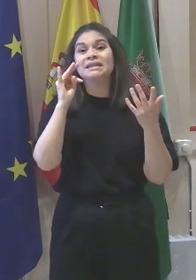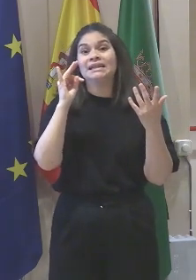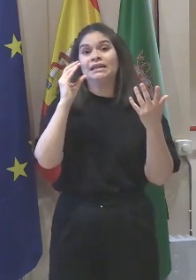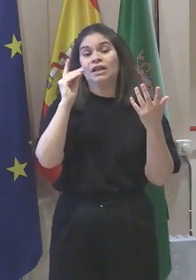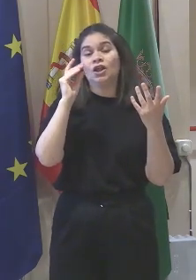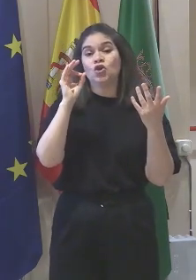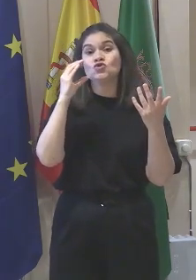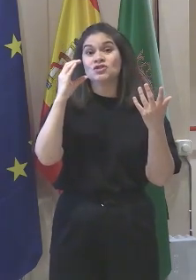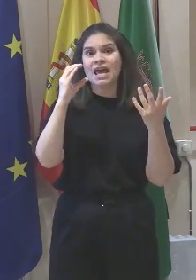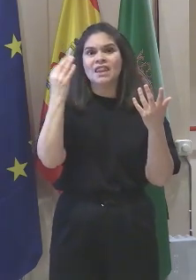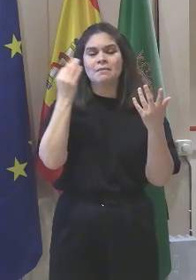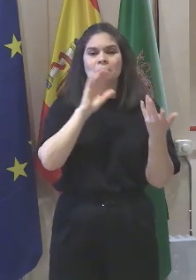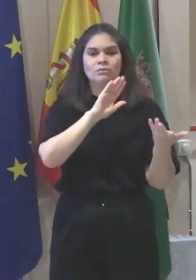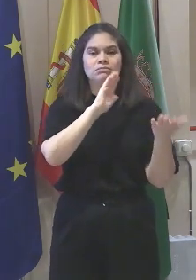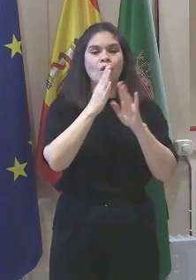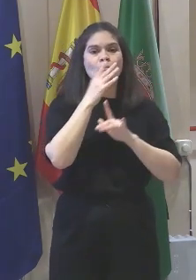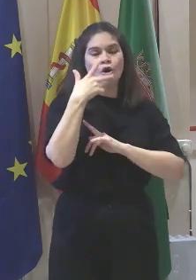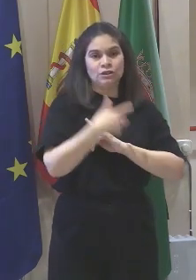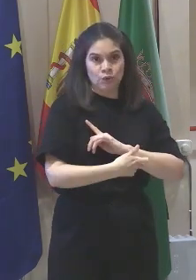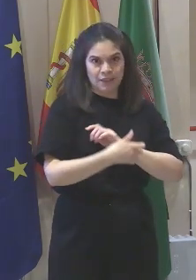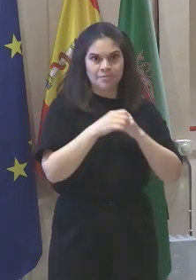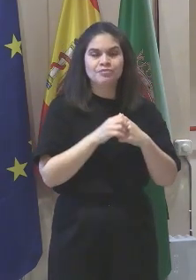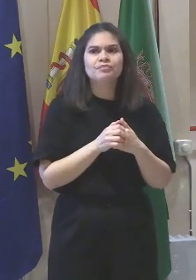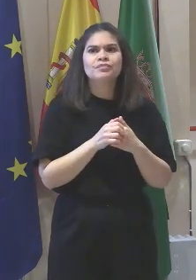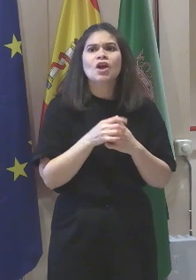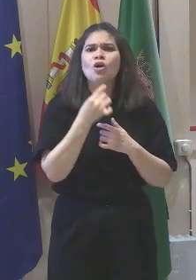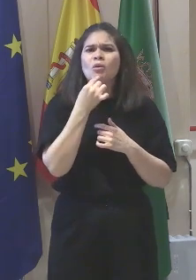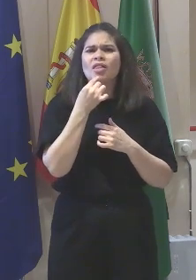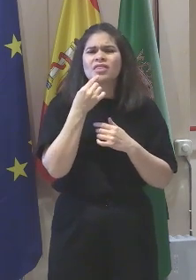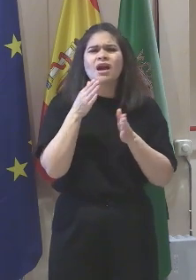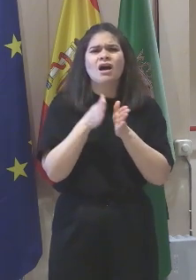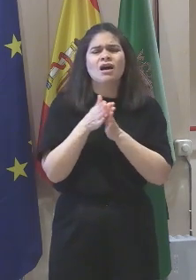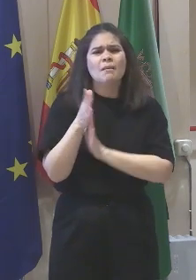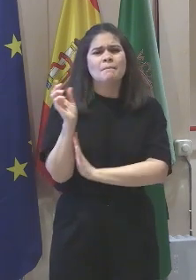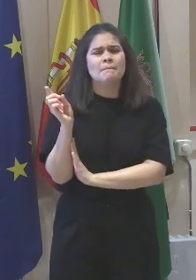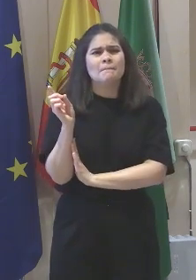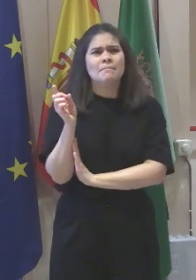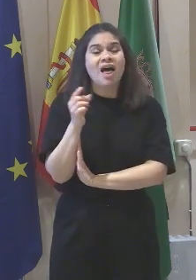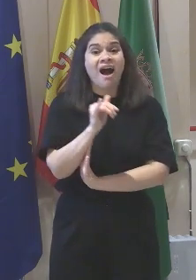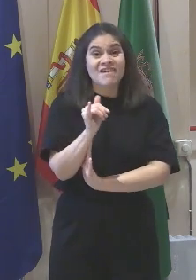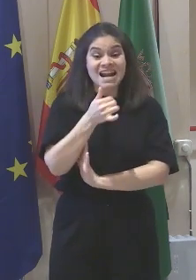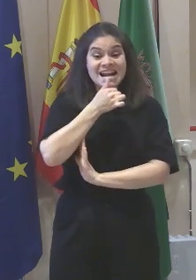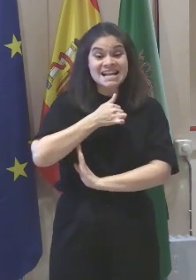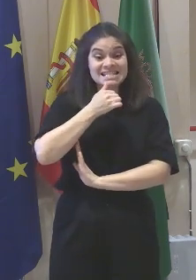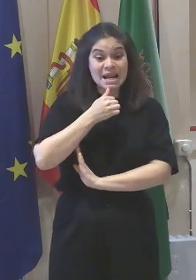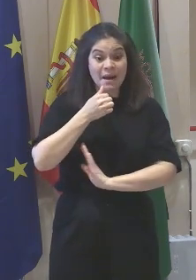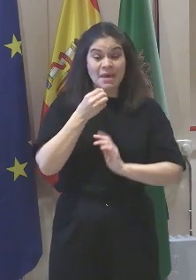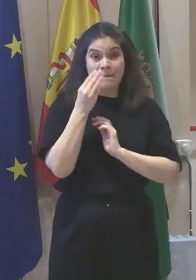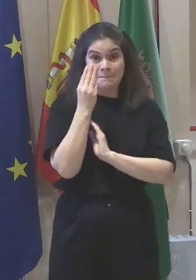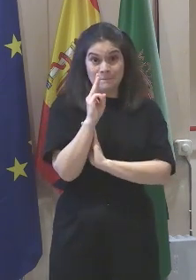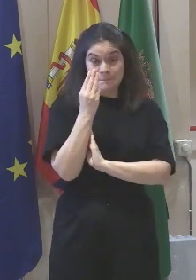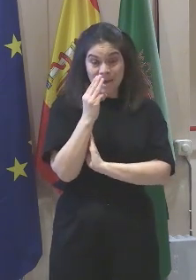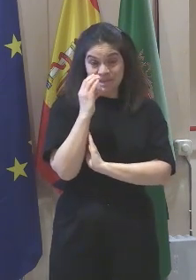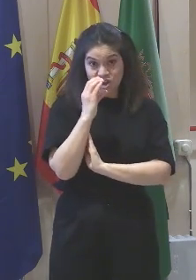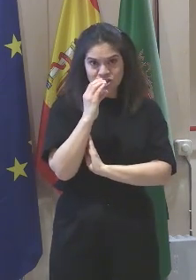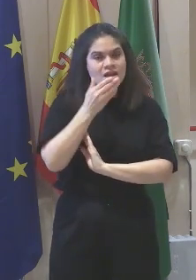por insulina. Y como comentaba Patricia, tener reserva de péptido C es fundamental. Aquí, como bien